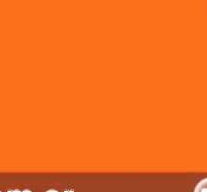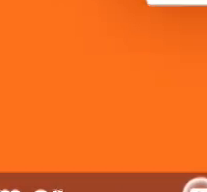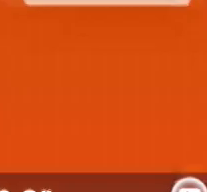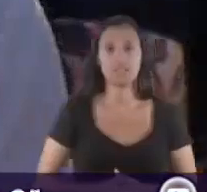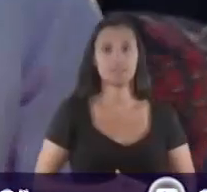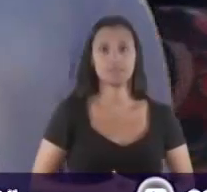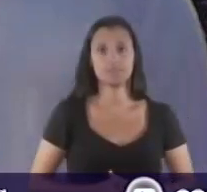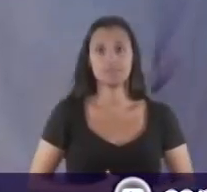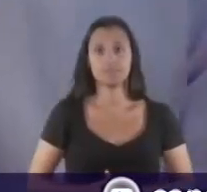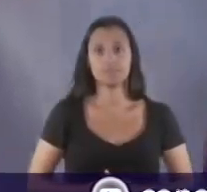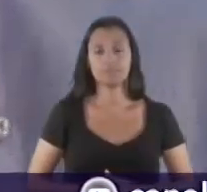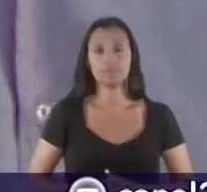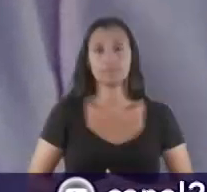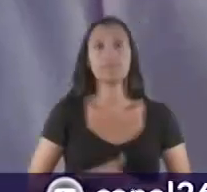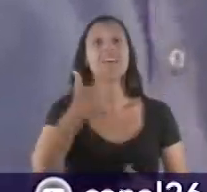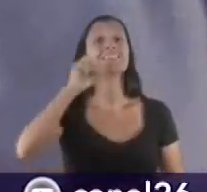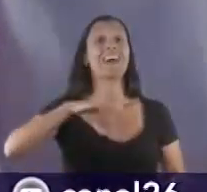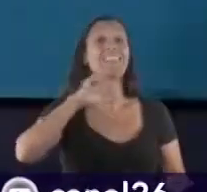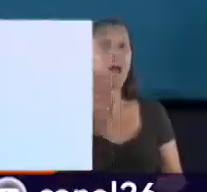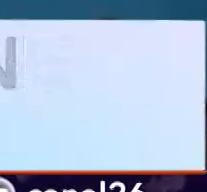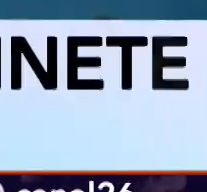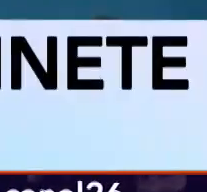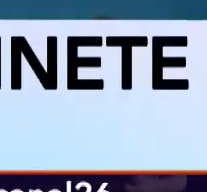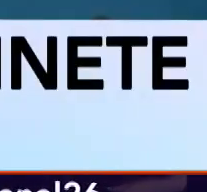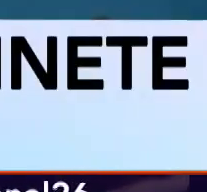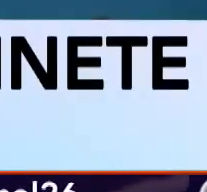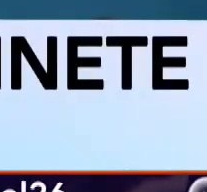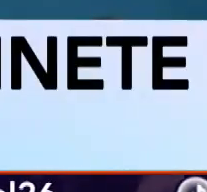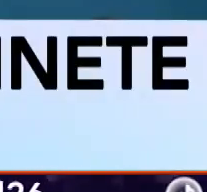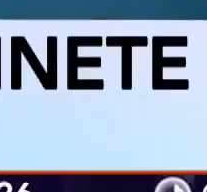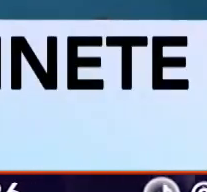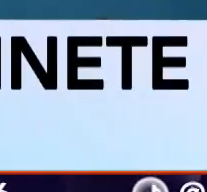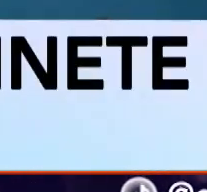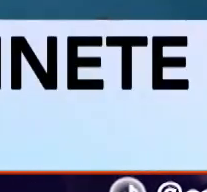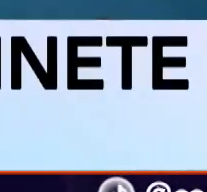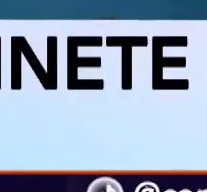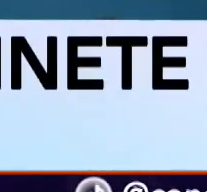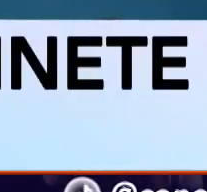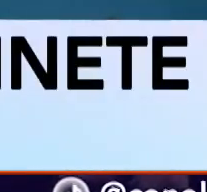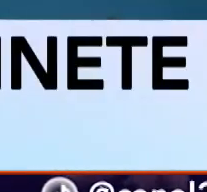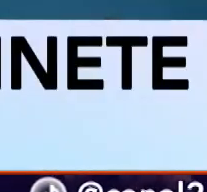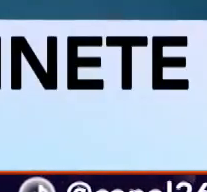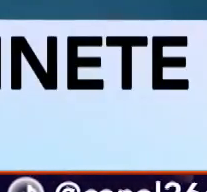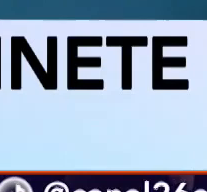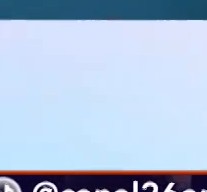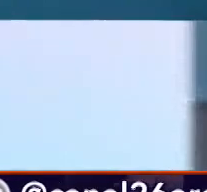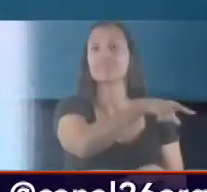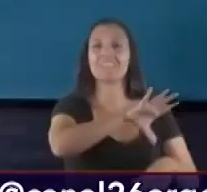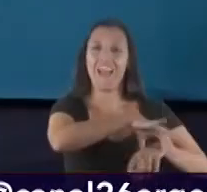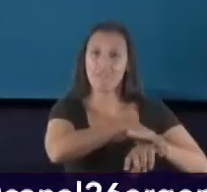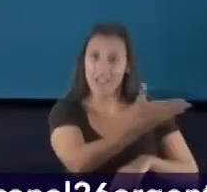a Agustín Rossi, el nuevo jefe de gabinete que reemplaza a Juan Mansur. Lo escuchamos. Comercio Internacional y